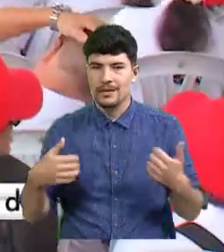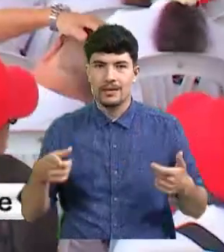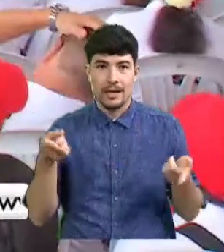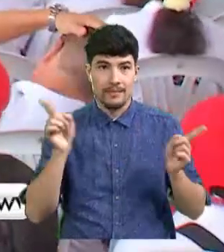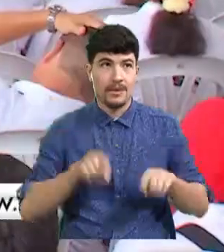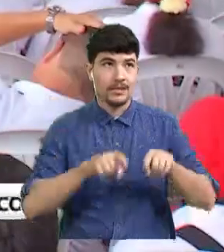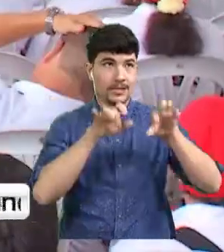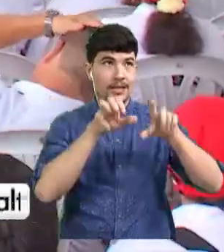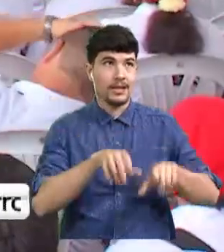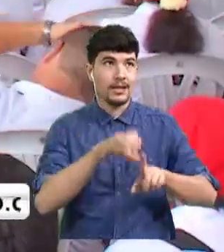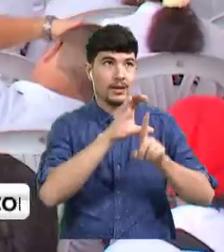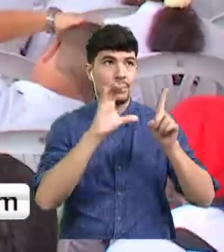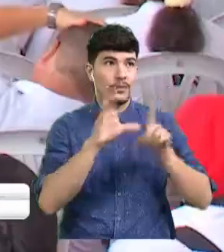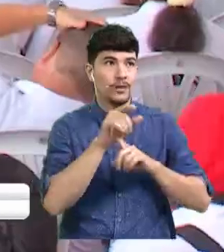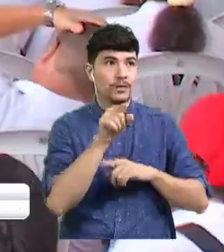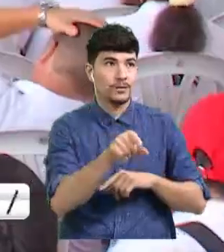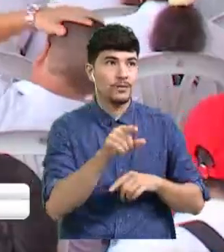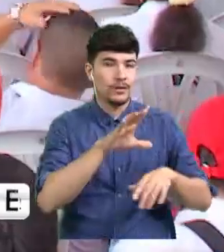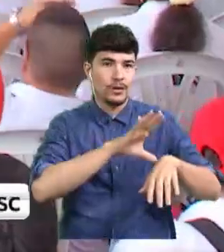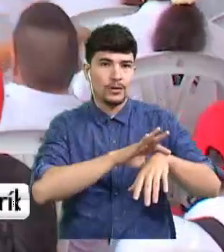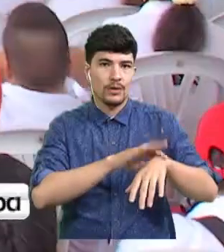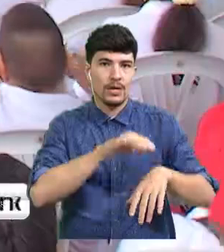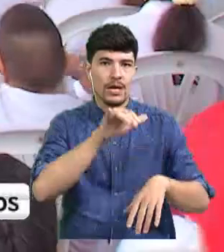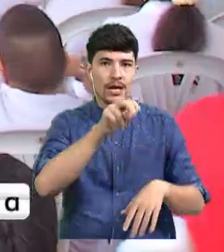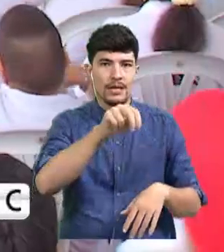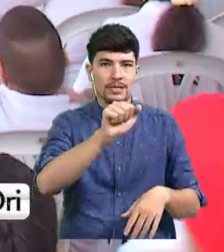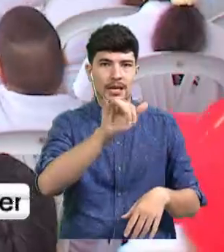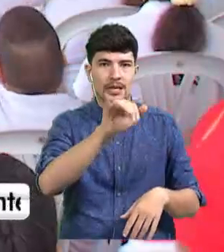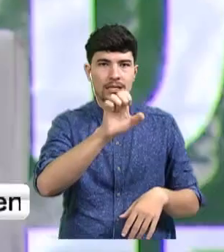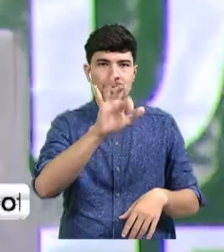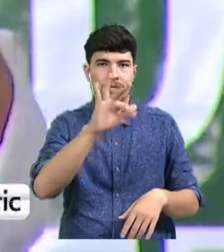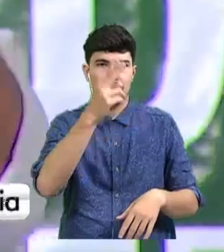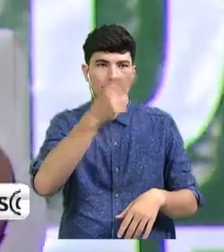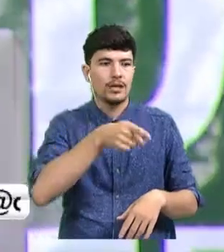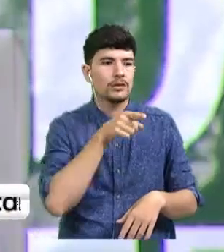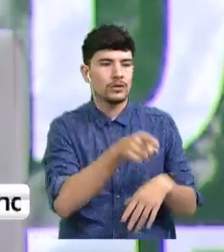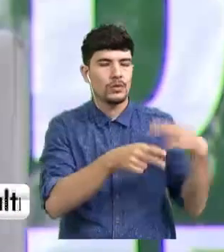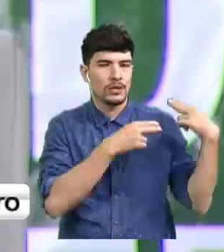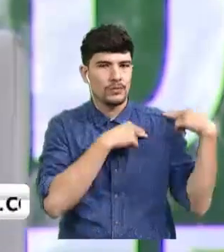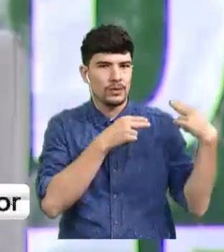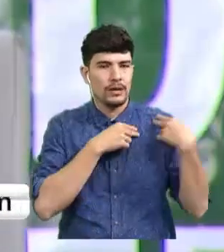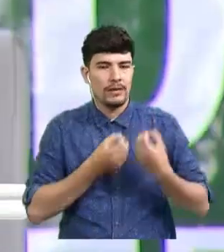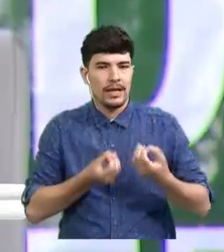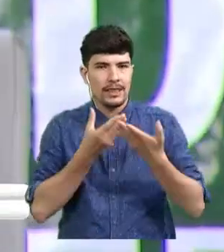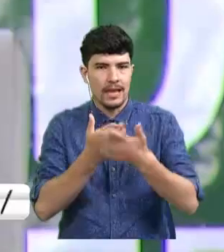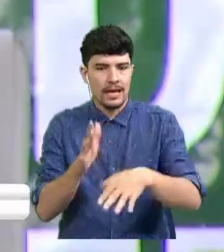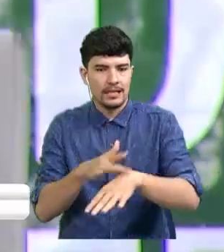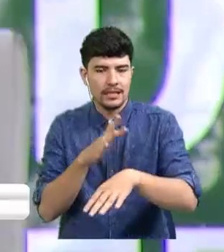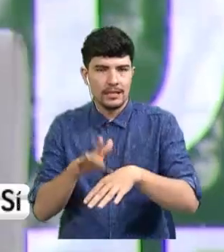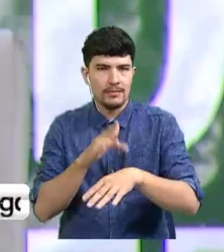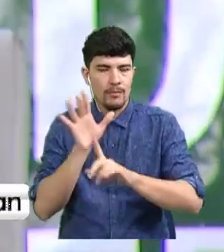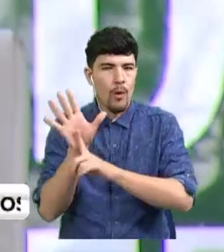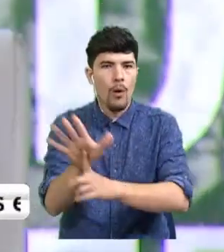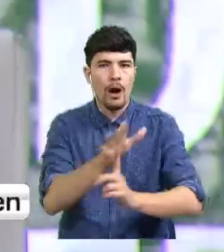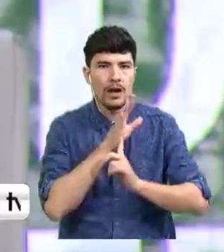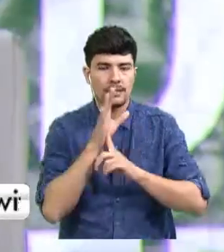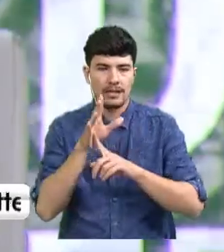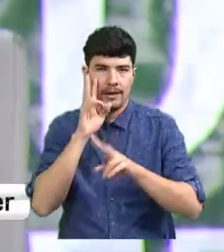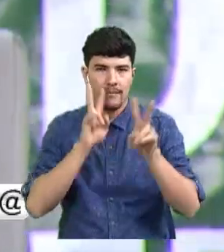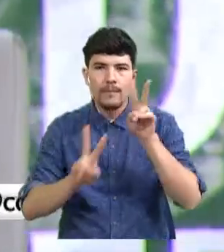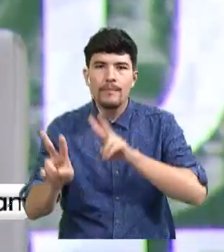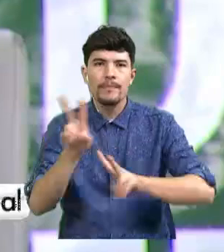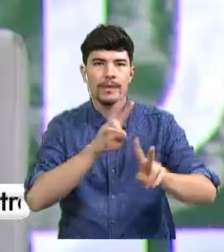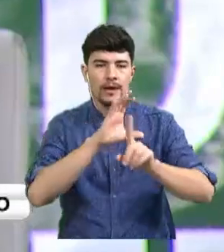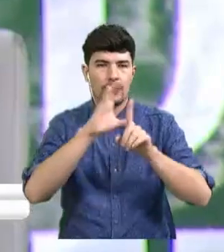de Cultura, la doctora Nayet, que son los encargados de entregar estímulos, de visibilizar el folclore y la cultura y la muestra